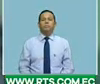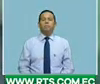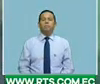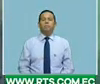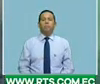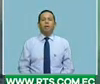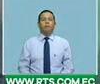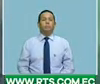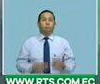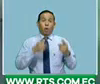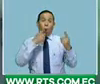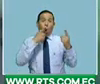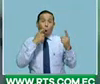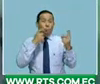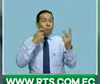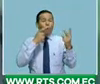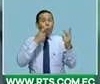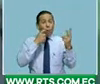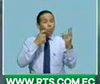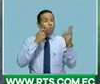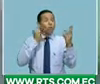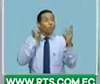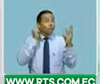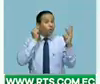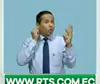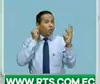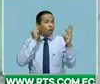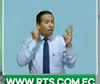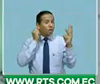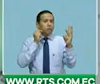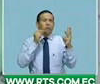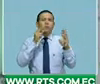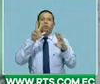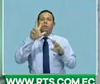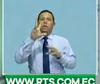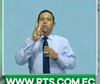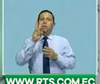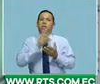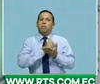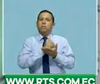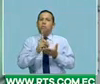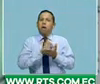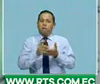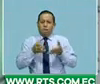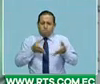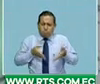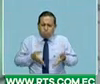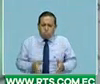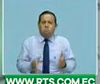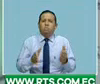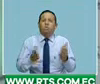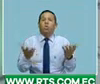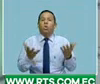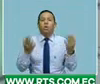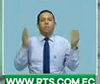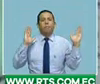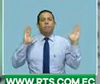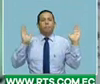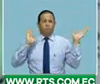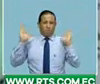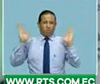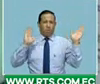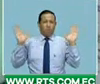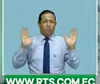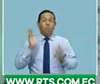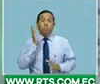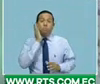Son Mía, Matías y Jeremías, los trillizos que a las 36 semanas de gestación nacieron en Babahoyo luego de que su madre debiera